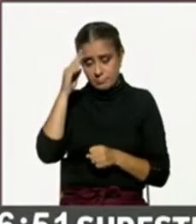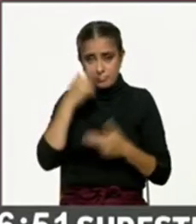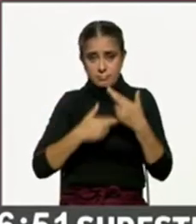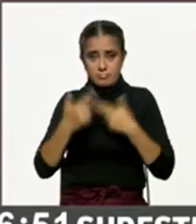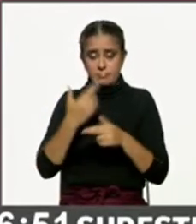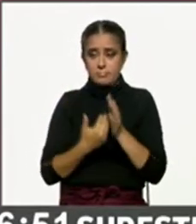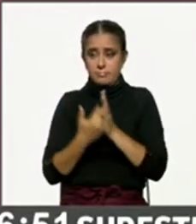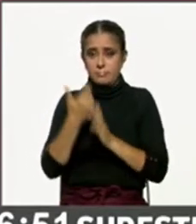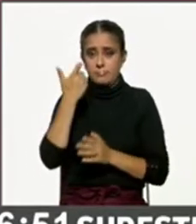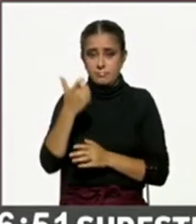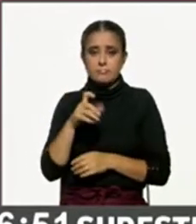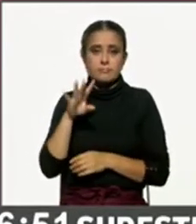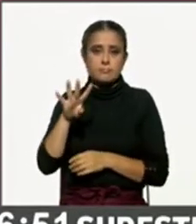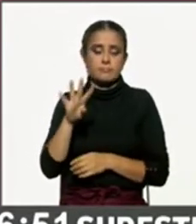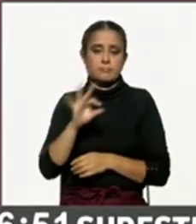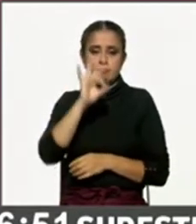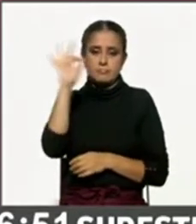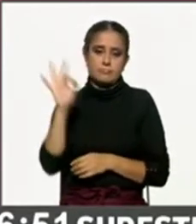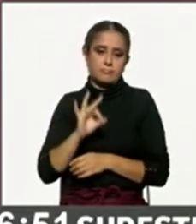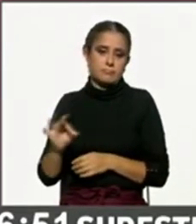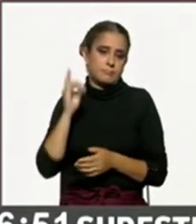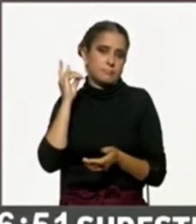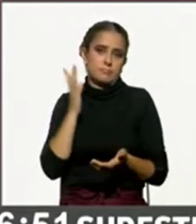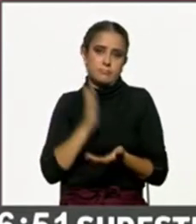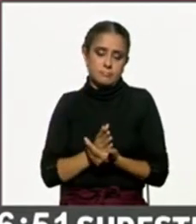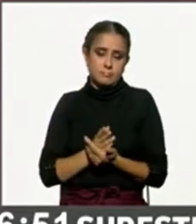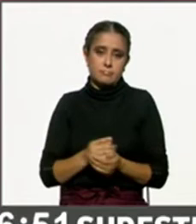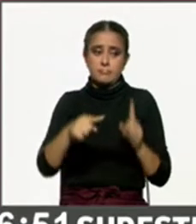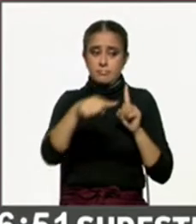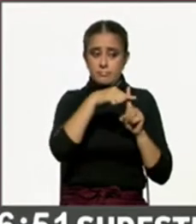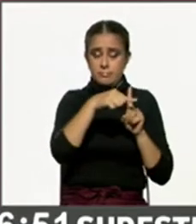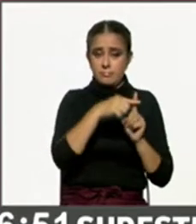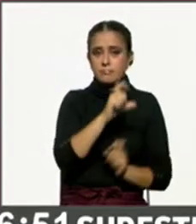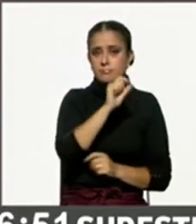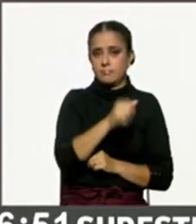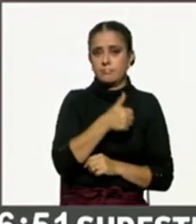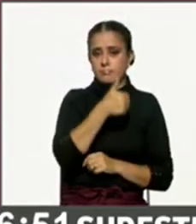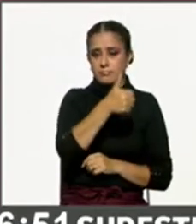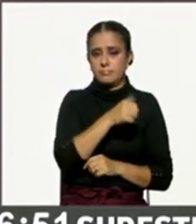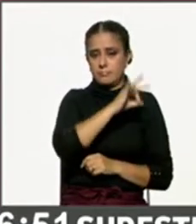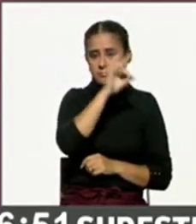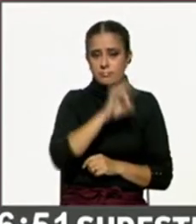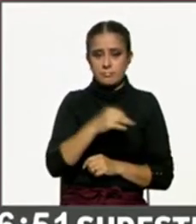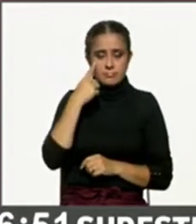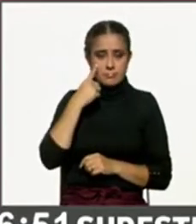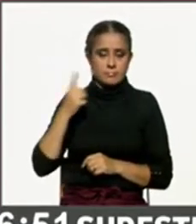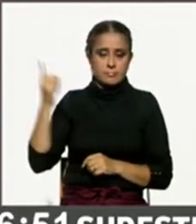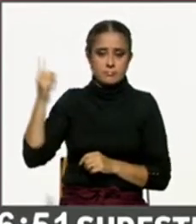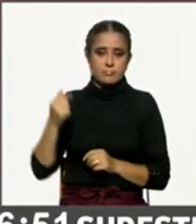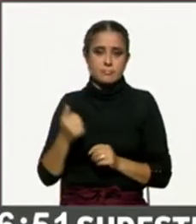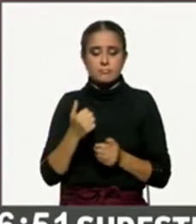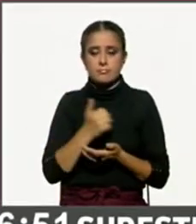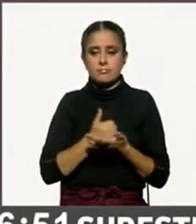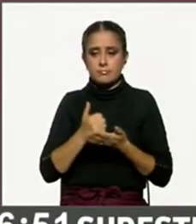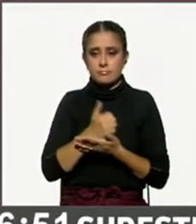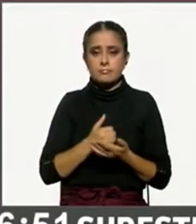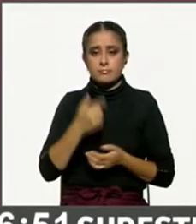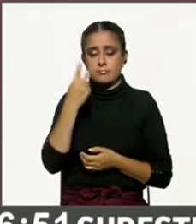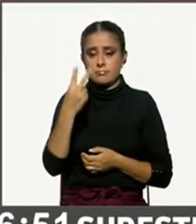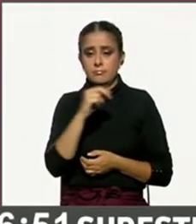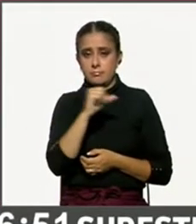sería 26% en el lado optimista de la respuesta, que es el color azul que ven en pantalla. De 2 a 3